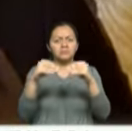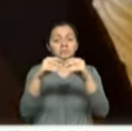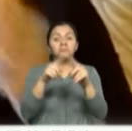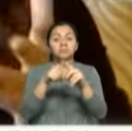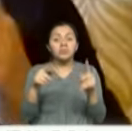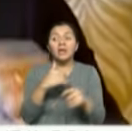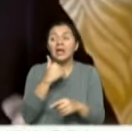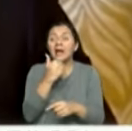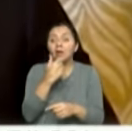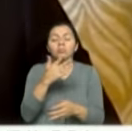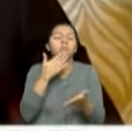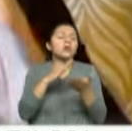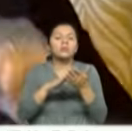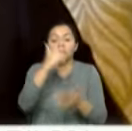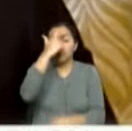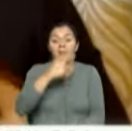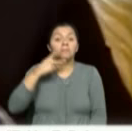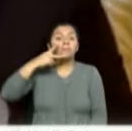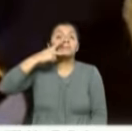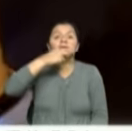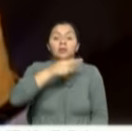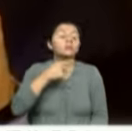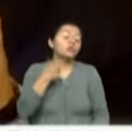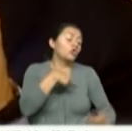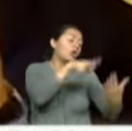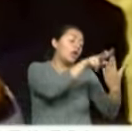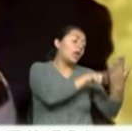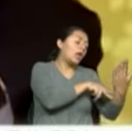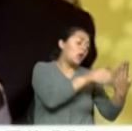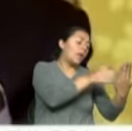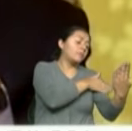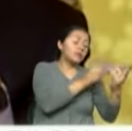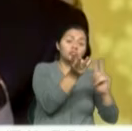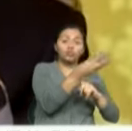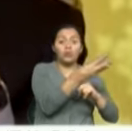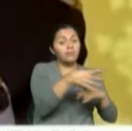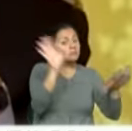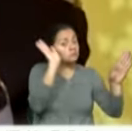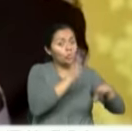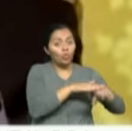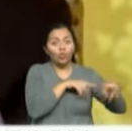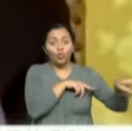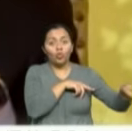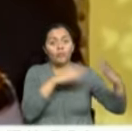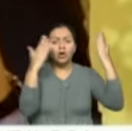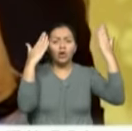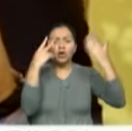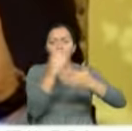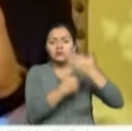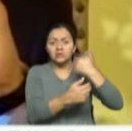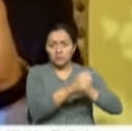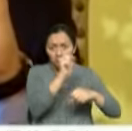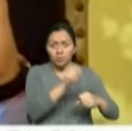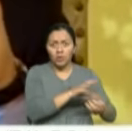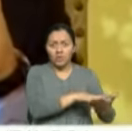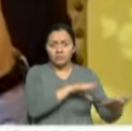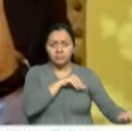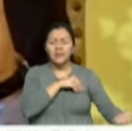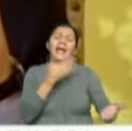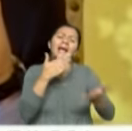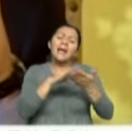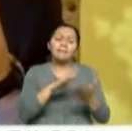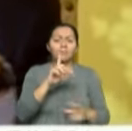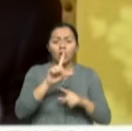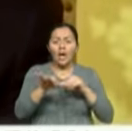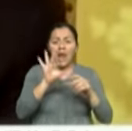si uno dice una mentira. ¿Saben cuál es el argumento? Que lo leyó en una página web de Marta Roldós. ¿Quién le puede creer a Marta Roldós? Imagínense si llega